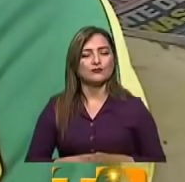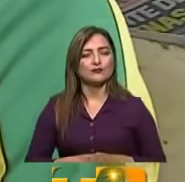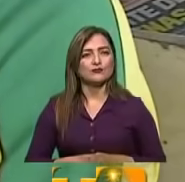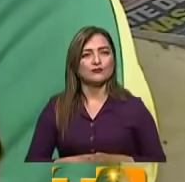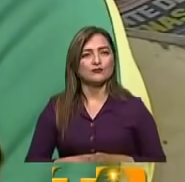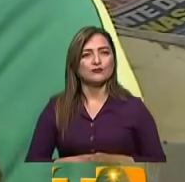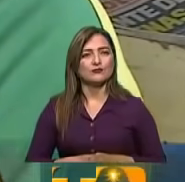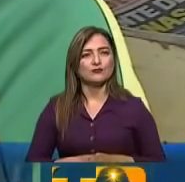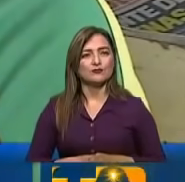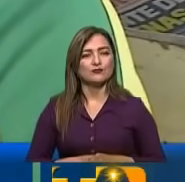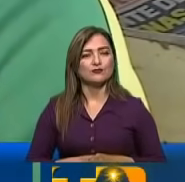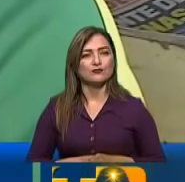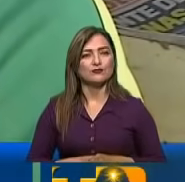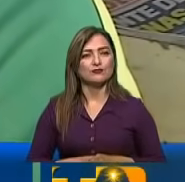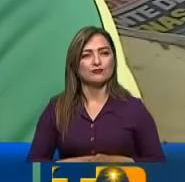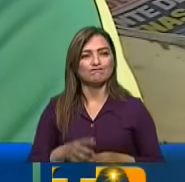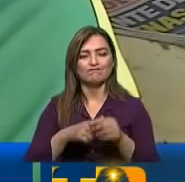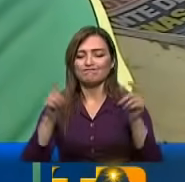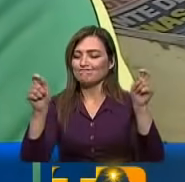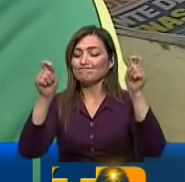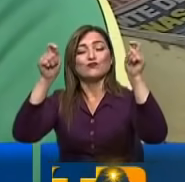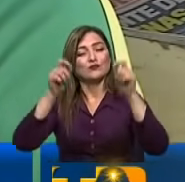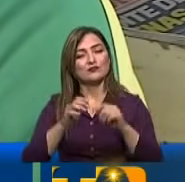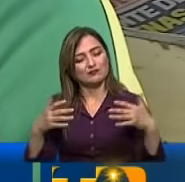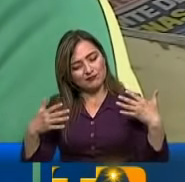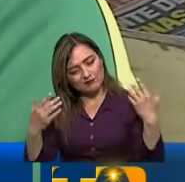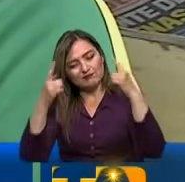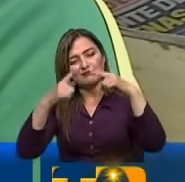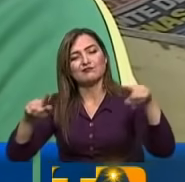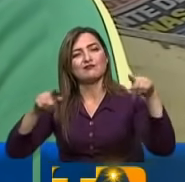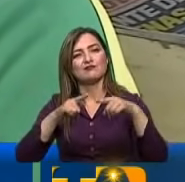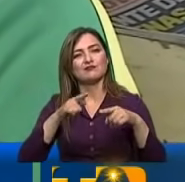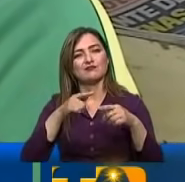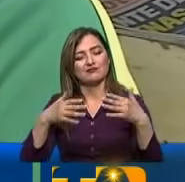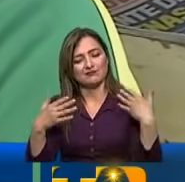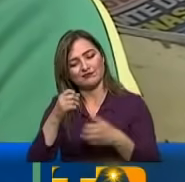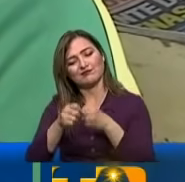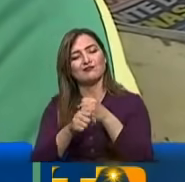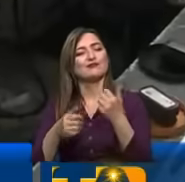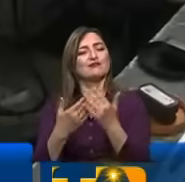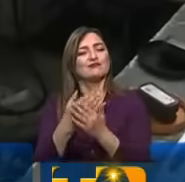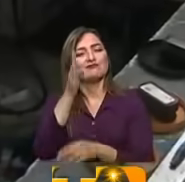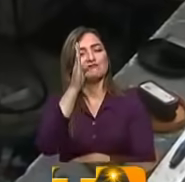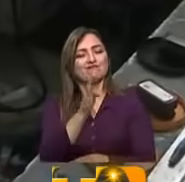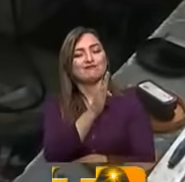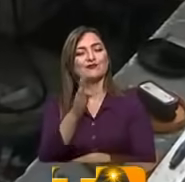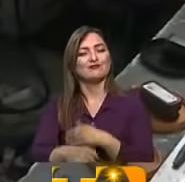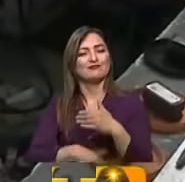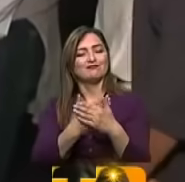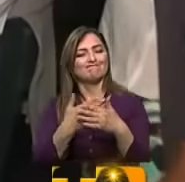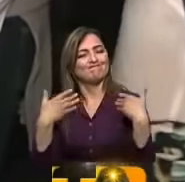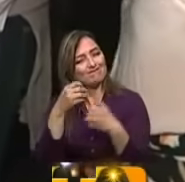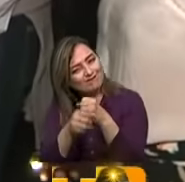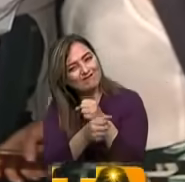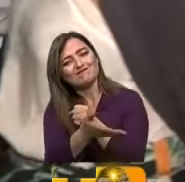Y eso sí. Un viva Quito para todos, una feliz Navidad y un feliz Año Nuevo y que a todos los bendiga. Feliz año a